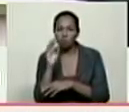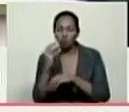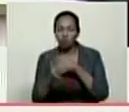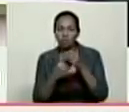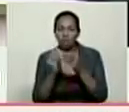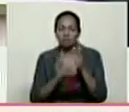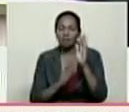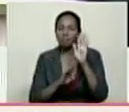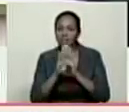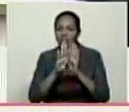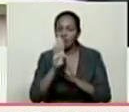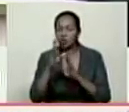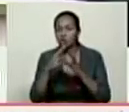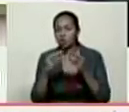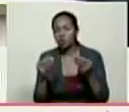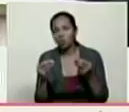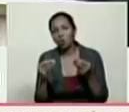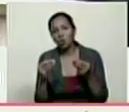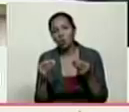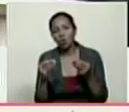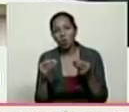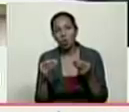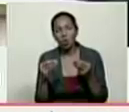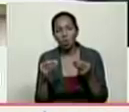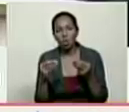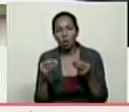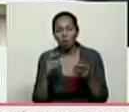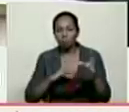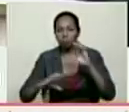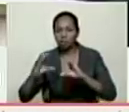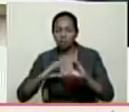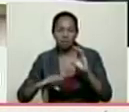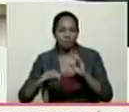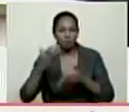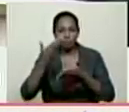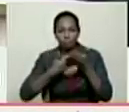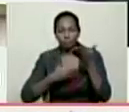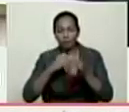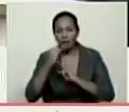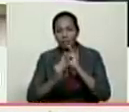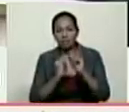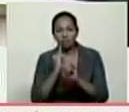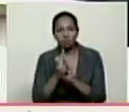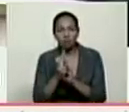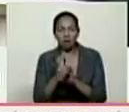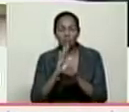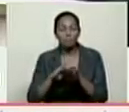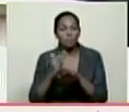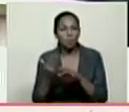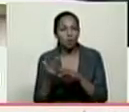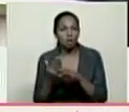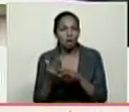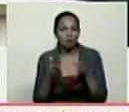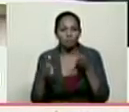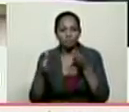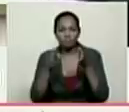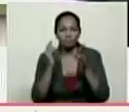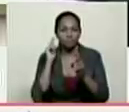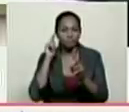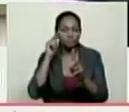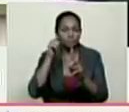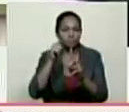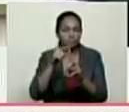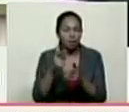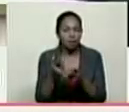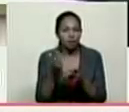desarrollado en blogs científicos y en páginas científicas a nivel internacional, porque no están tan descaminados acerca de cómo fue